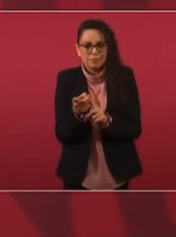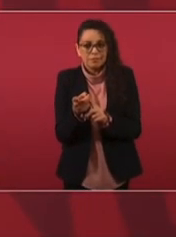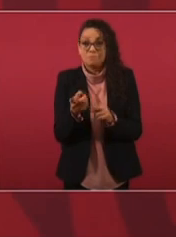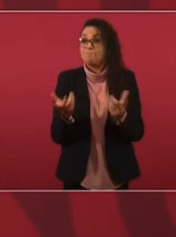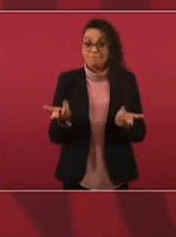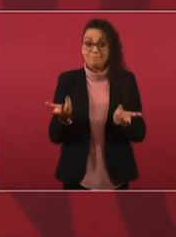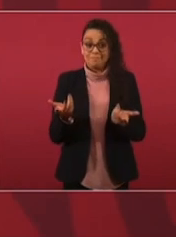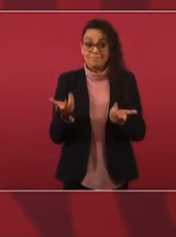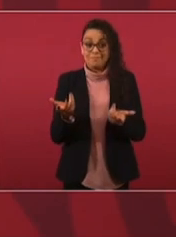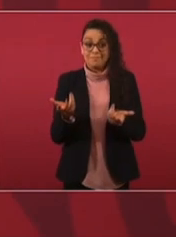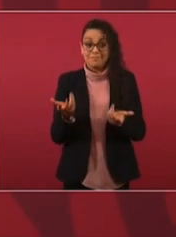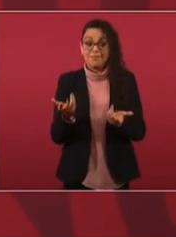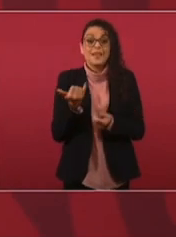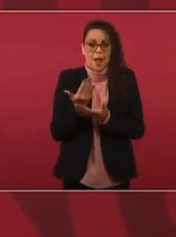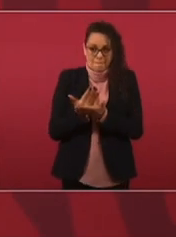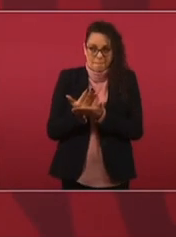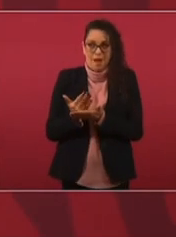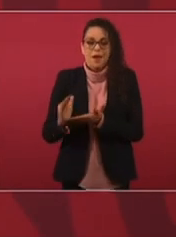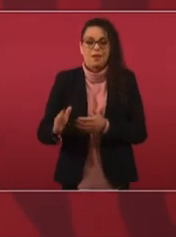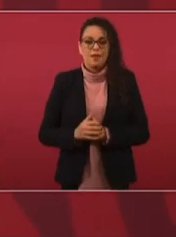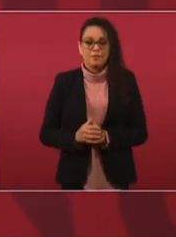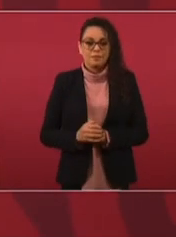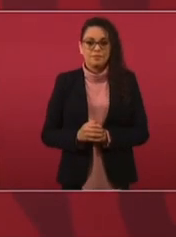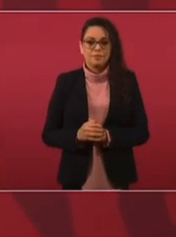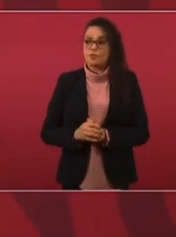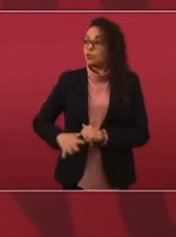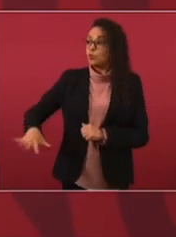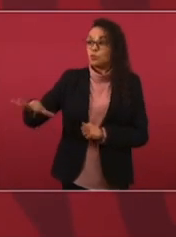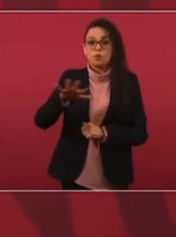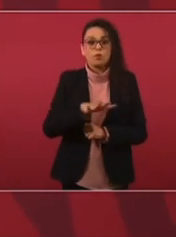pero todavía aplaudido